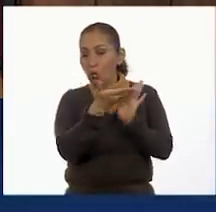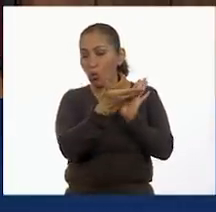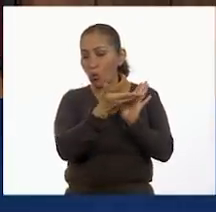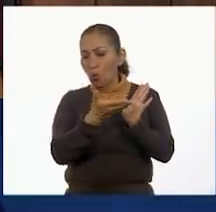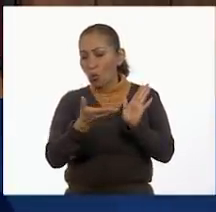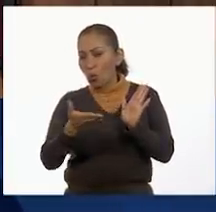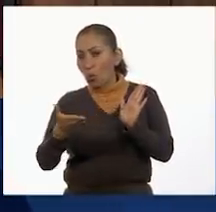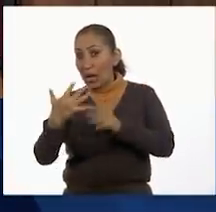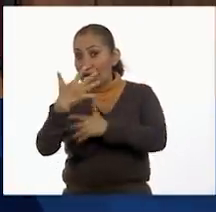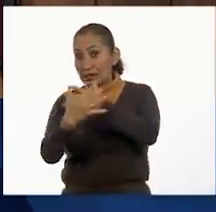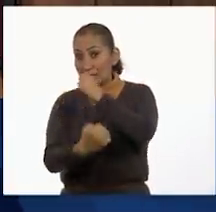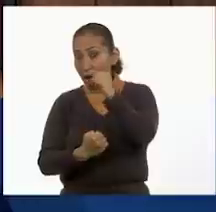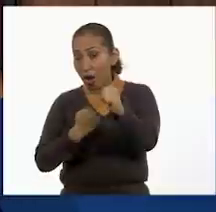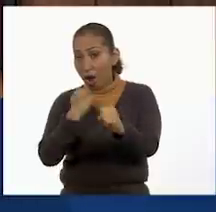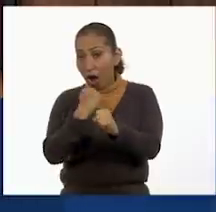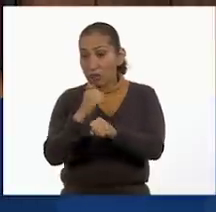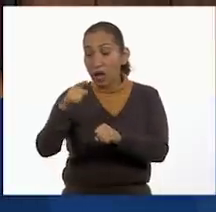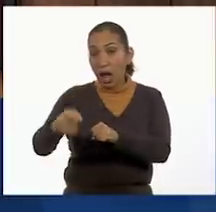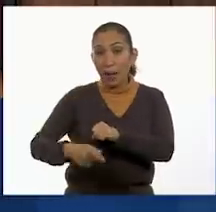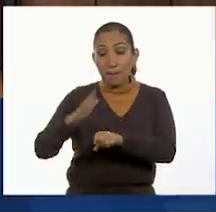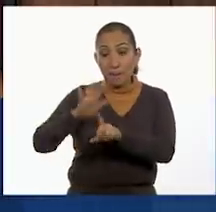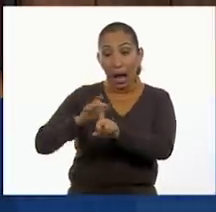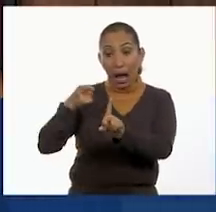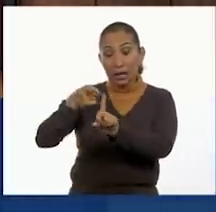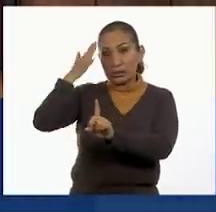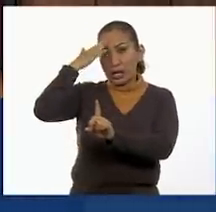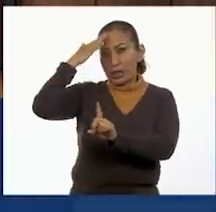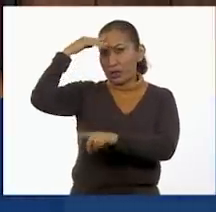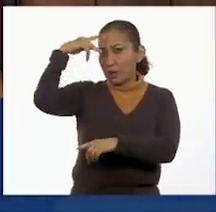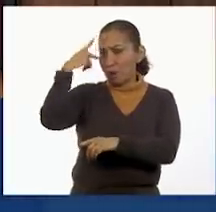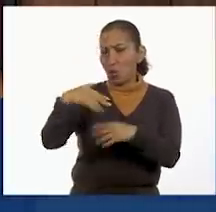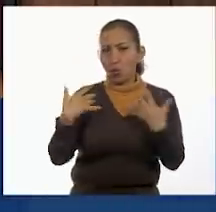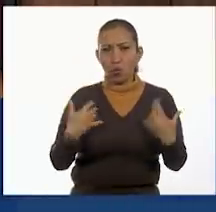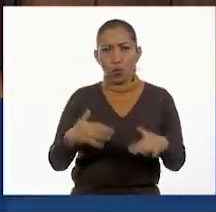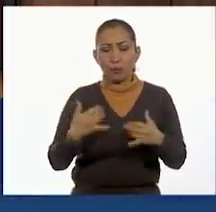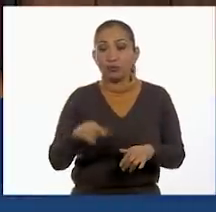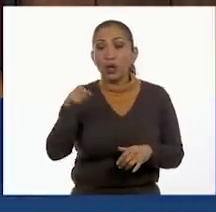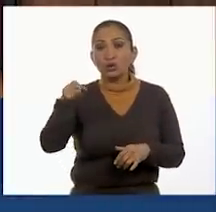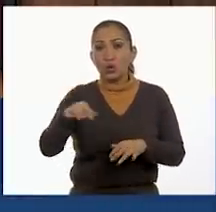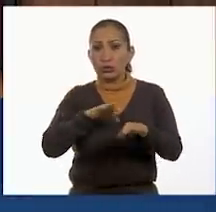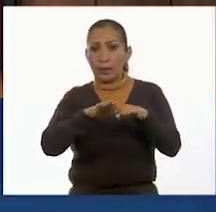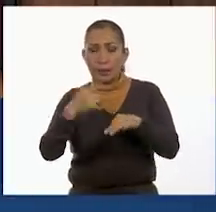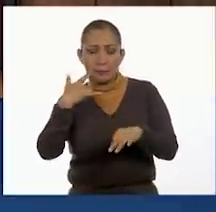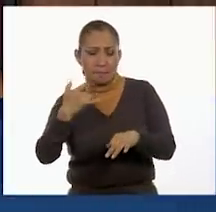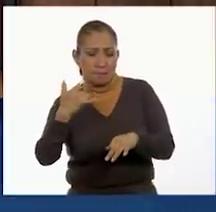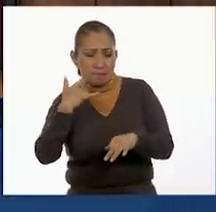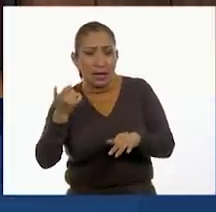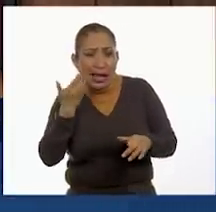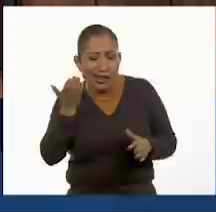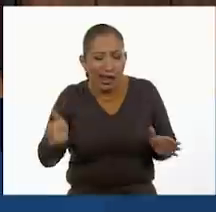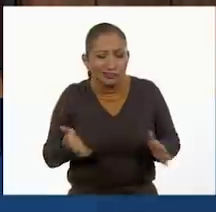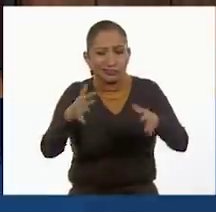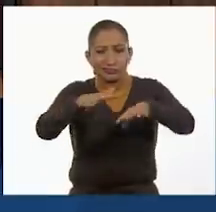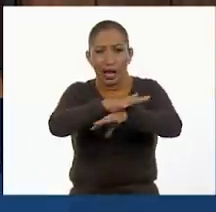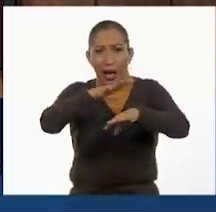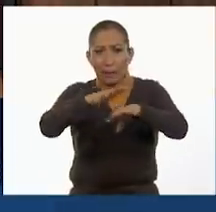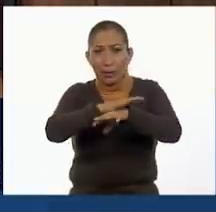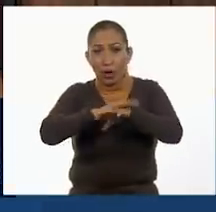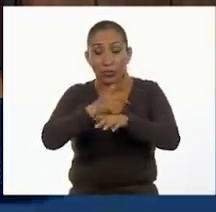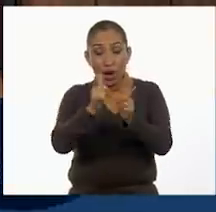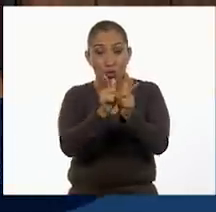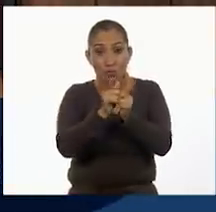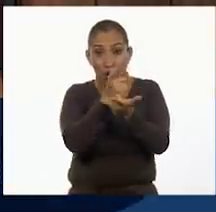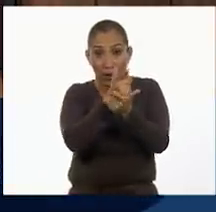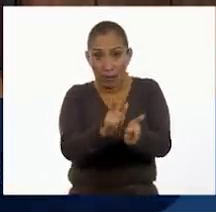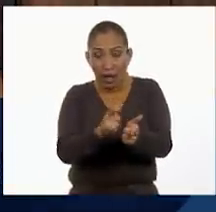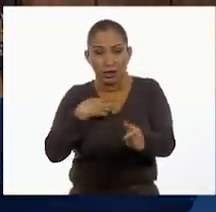los siguientes 15 años fue el principal líder nacional. Su empeño por impulsar las reformas liberales y en defender a